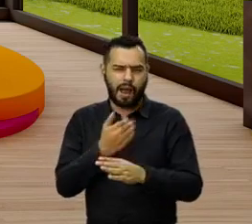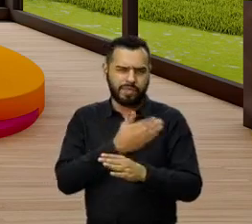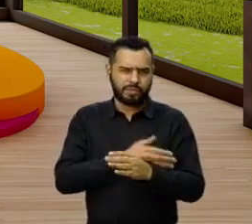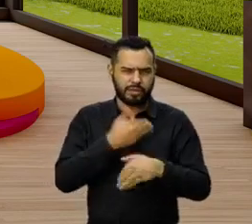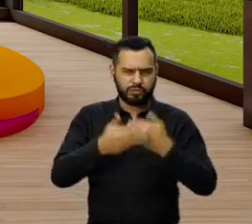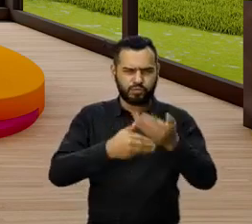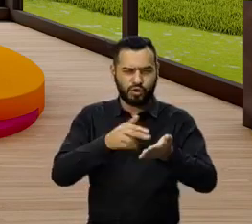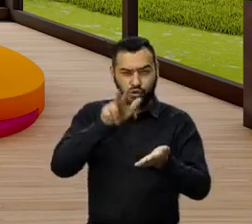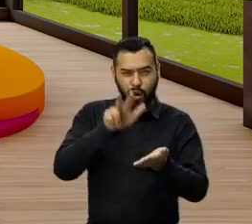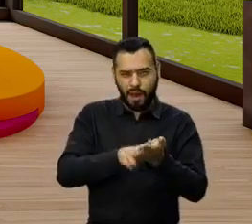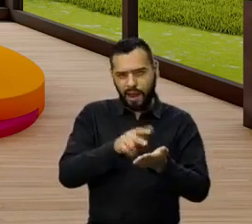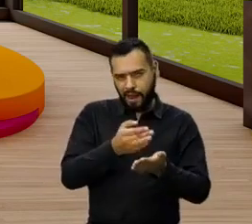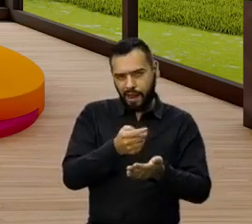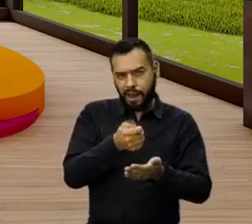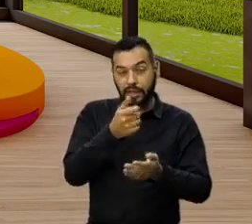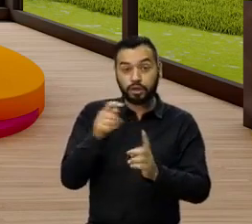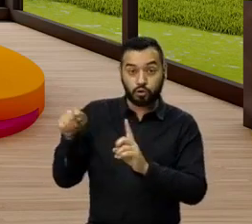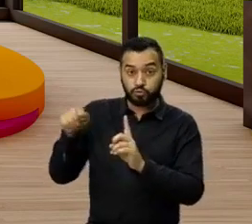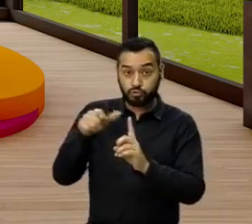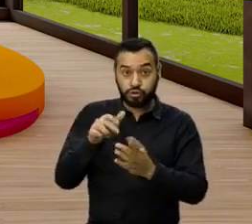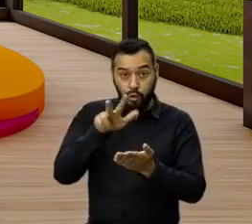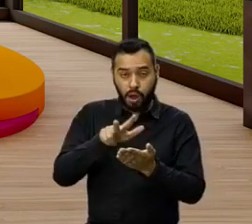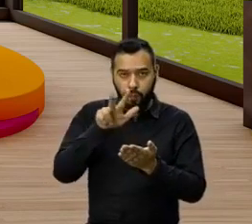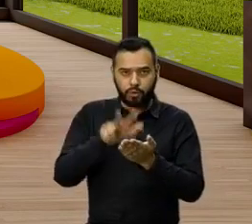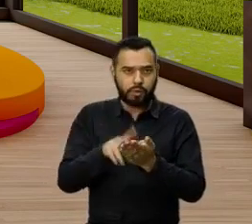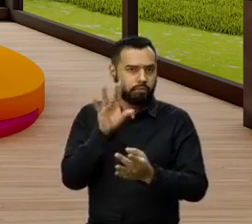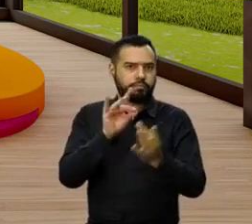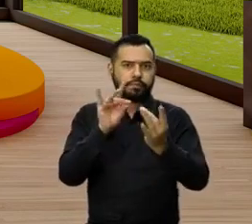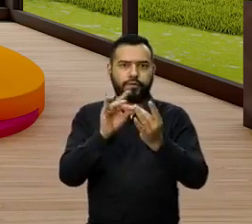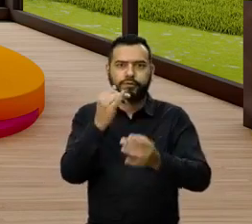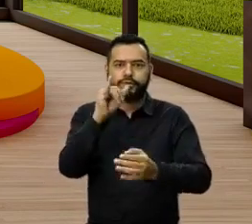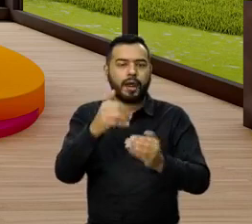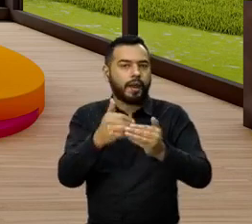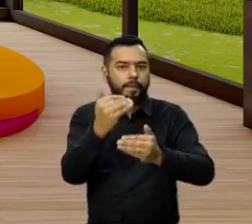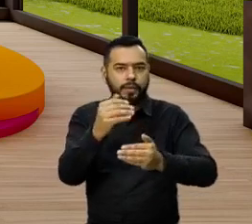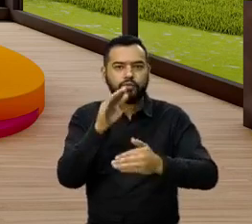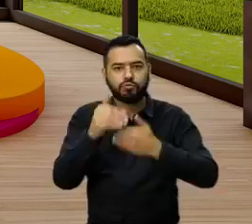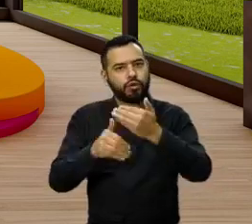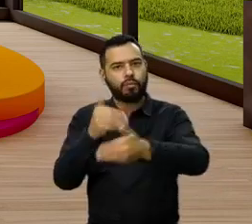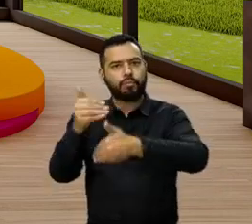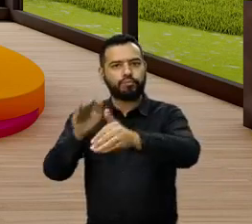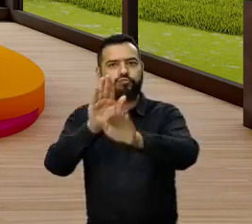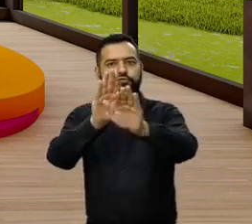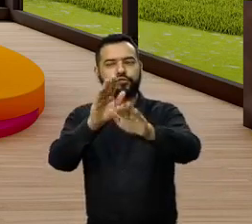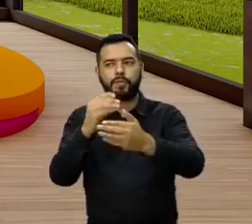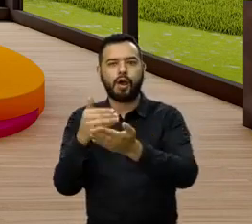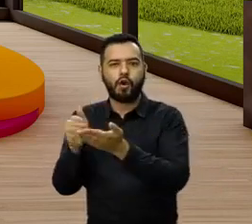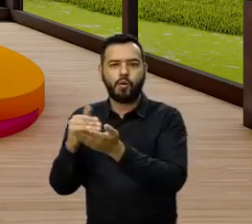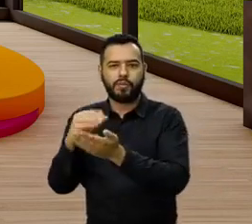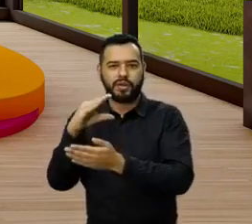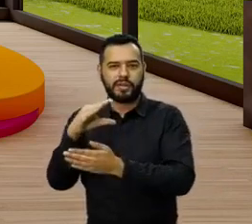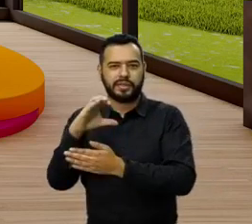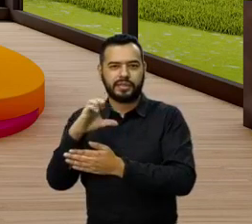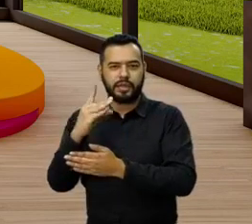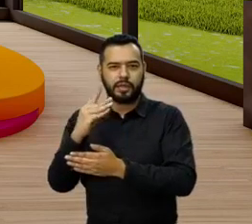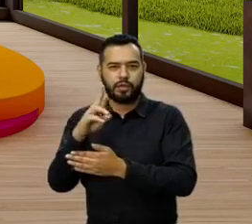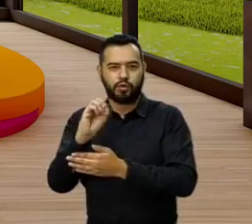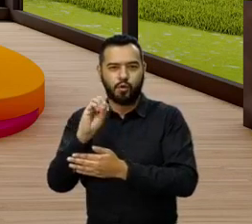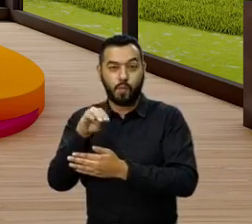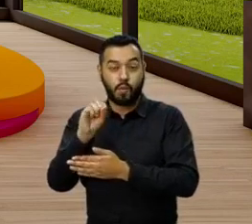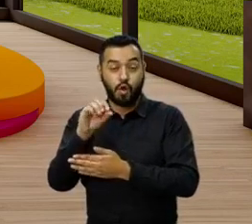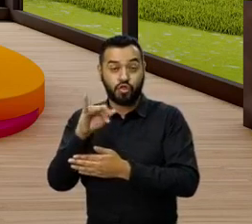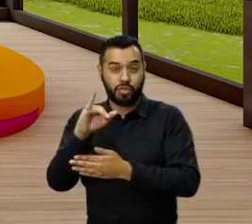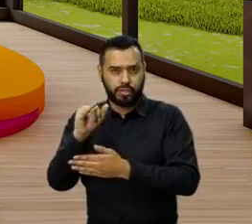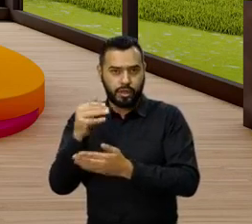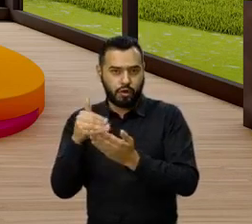aprobado o una aprobación de subsidio están perfectos porque ya empezaron ustedes a hacer el proceso para comprar en cedro monchi muy bien ya